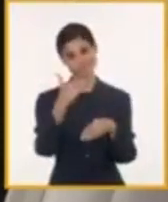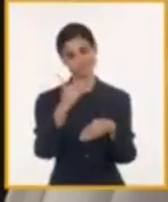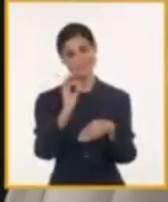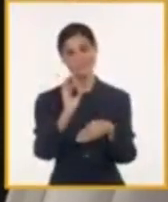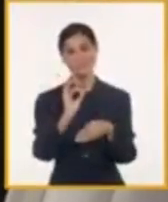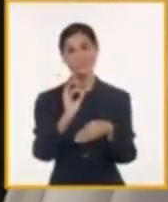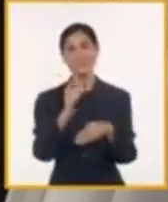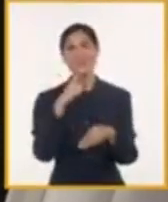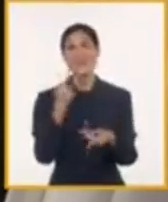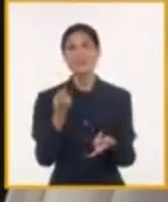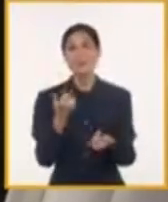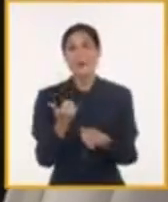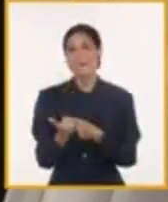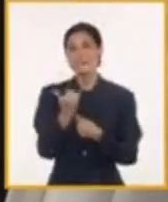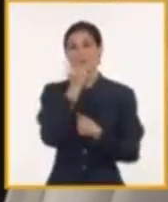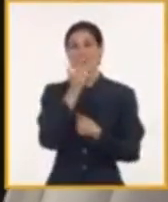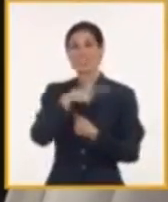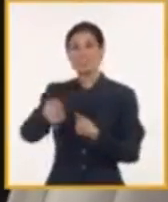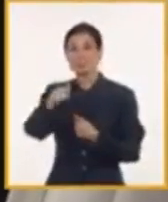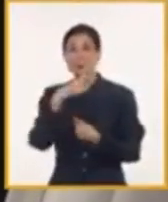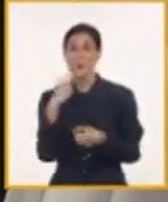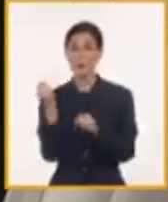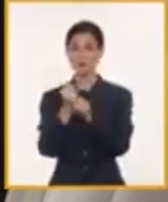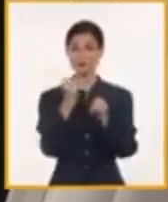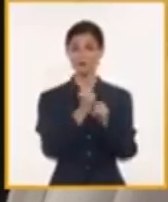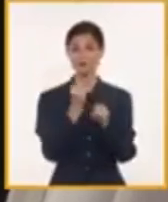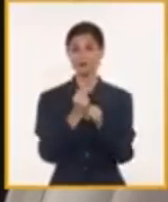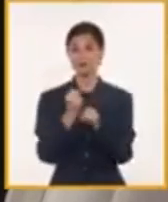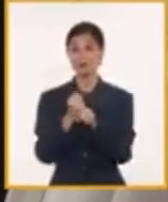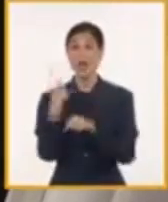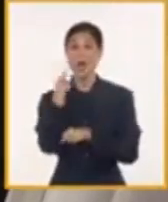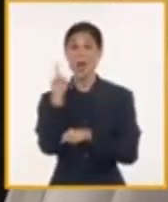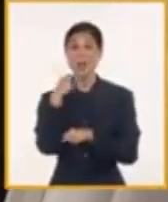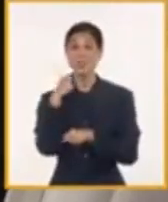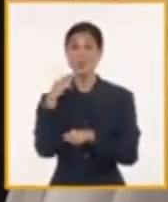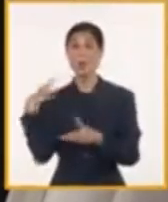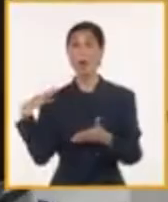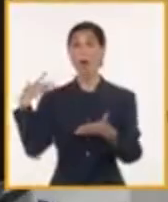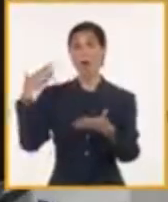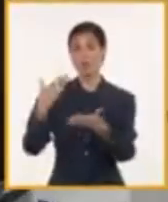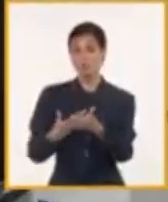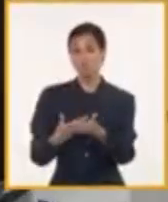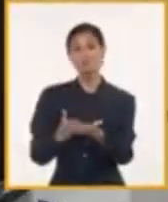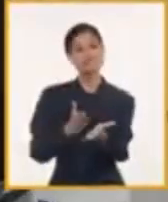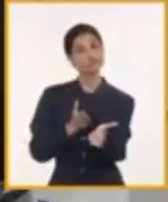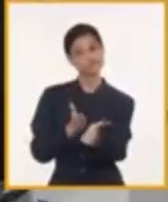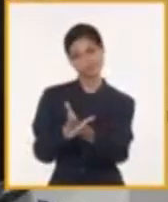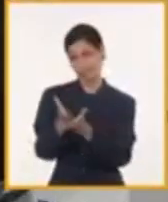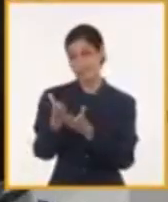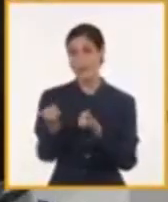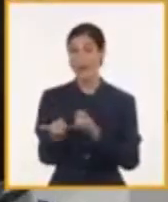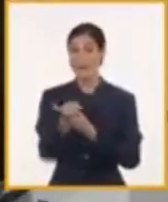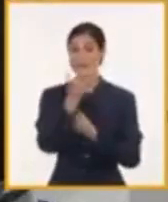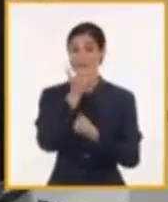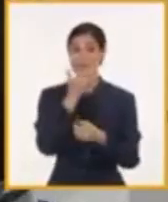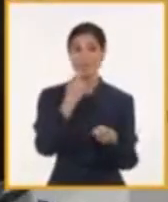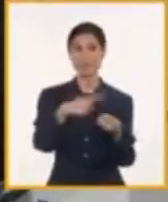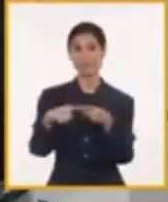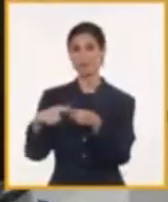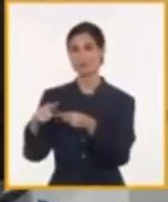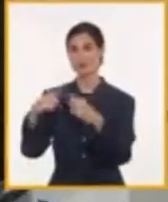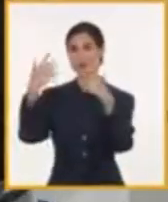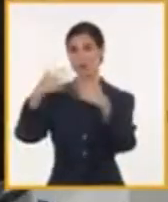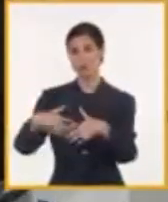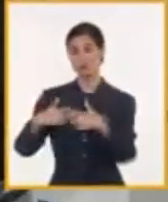los resultados de nuestro grupo en los últimos años y en los decrecimientos. Tenemos que decir hoy, al cierre de